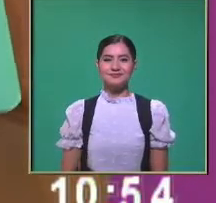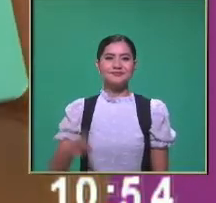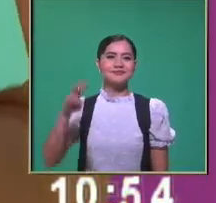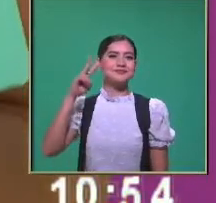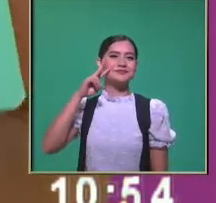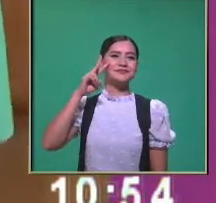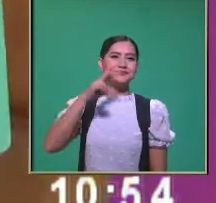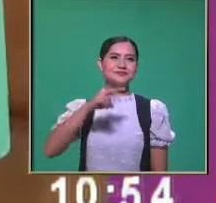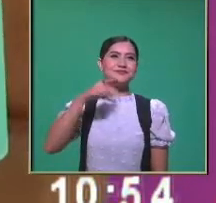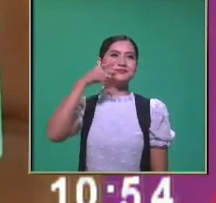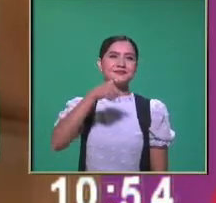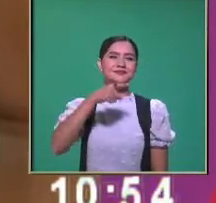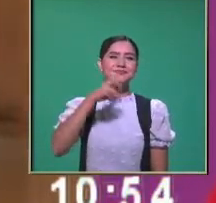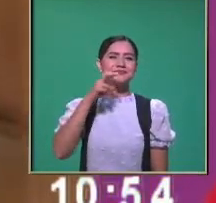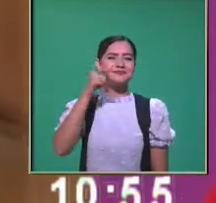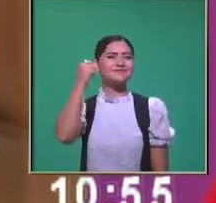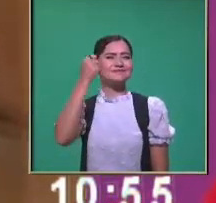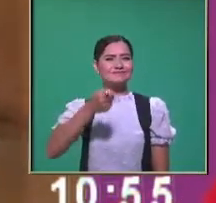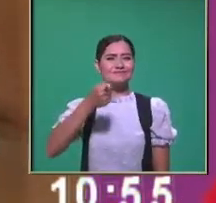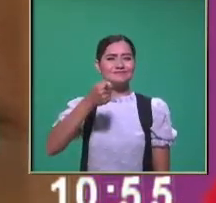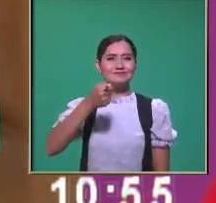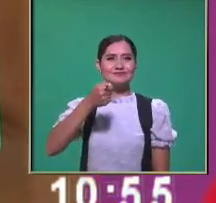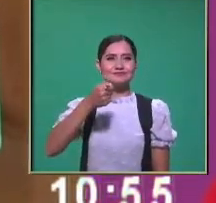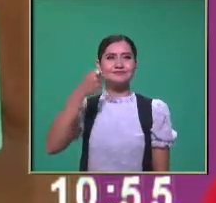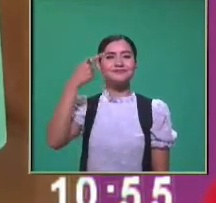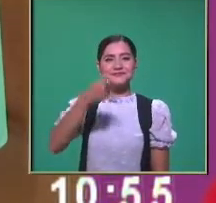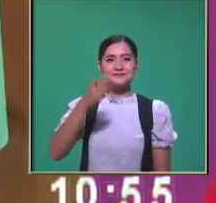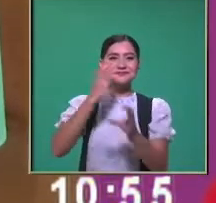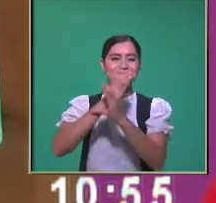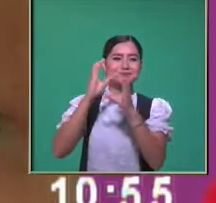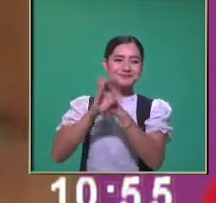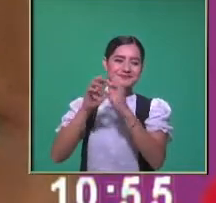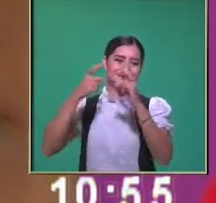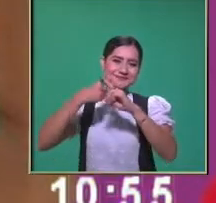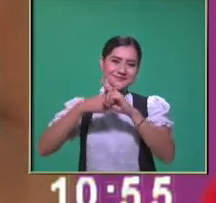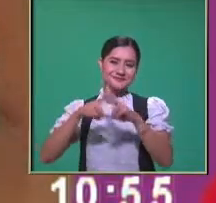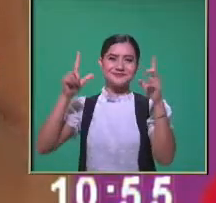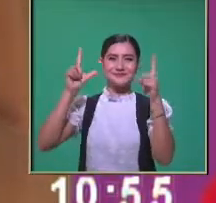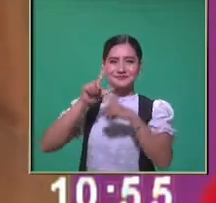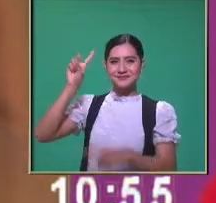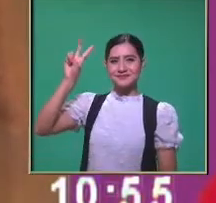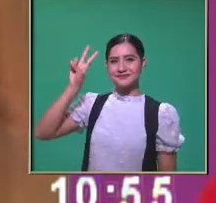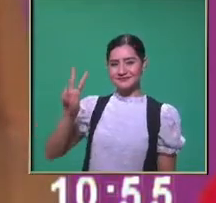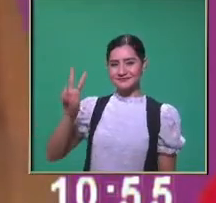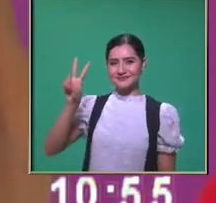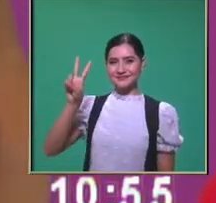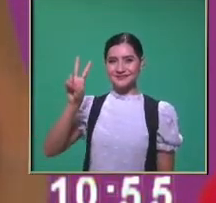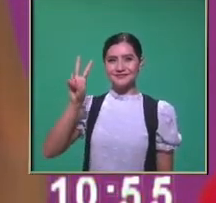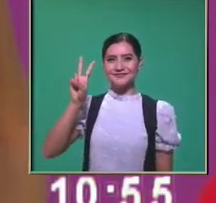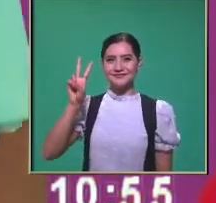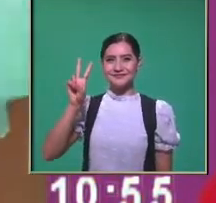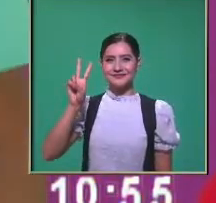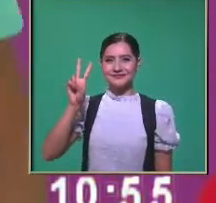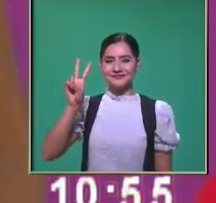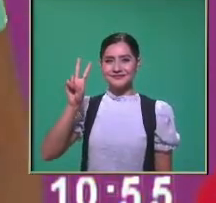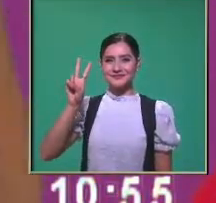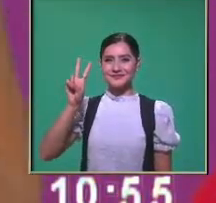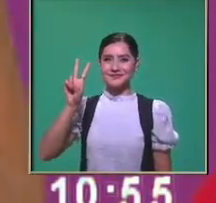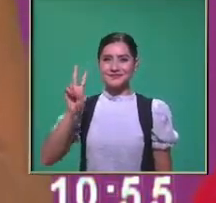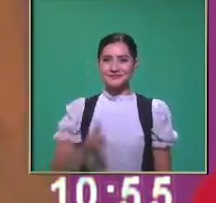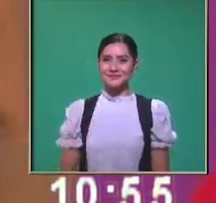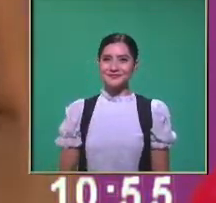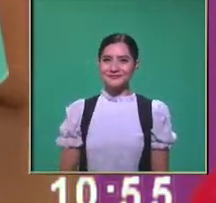Veo, ¿qué ves? Veo una cosita que empieza con la letra V. ¿Qué